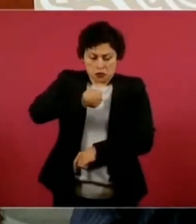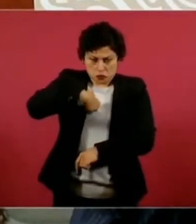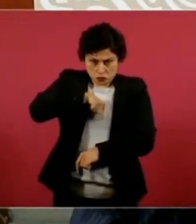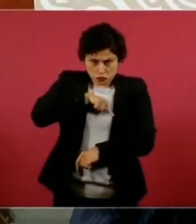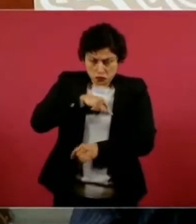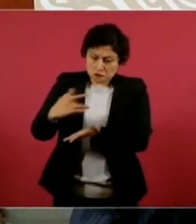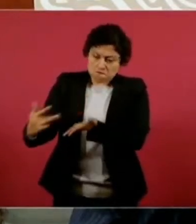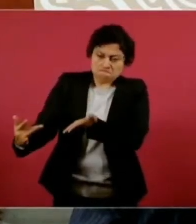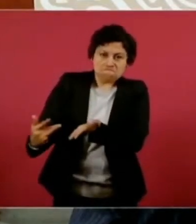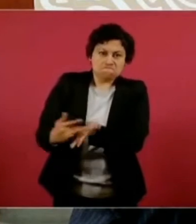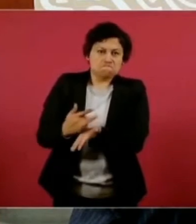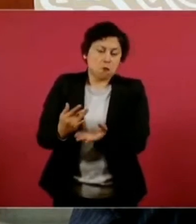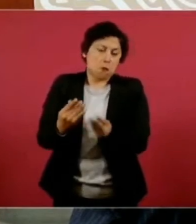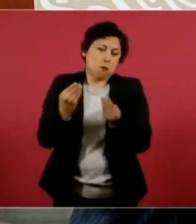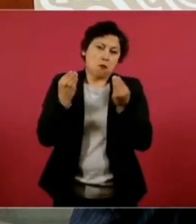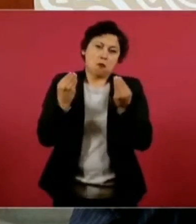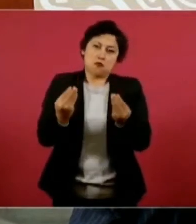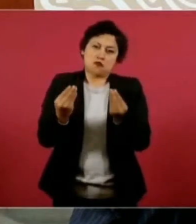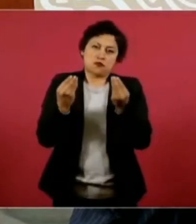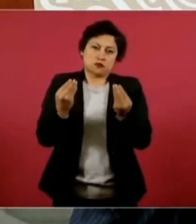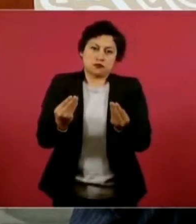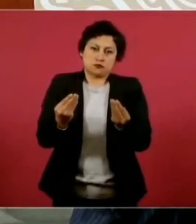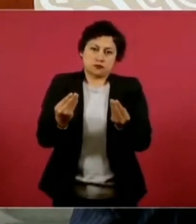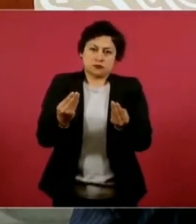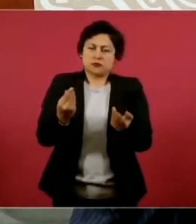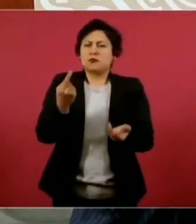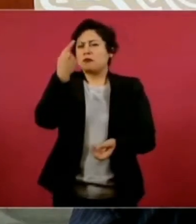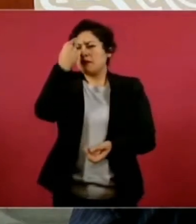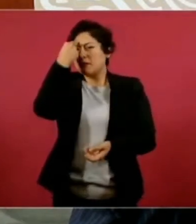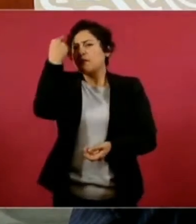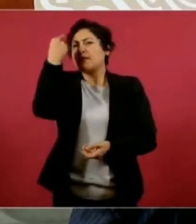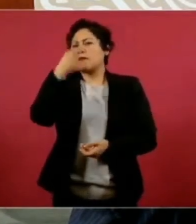Y no para reprimir,